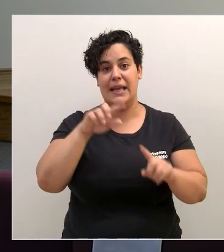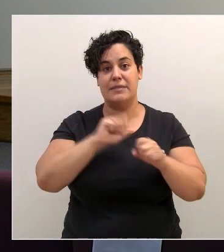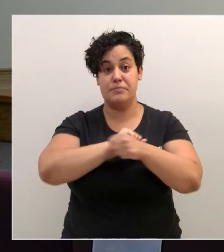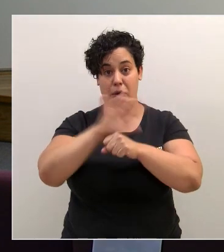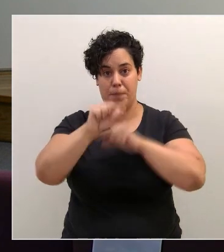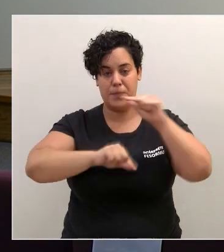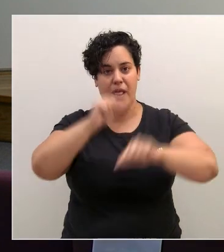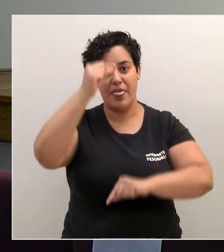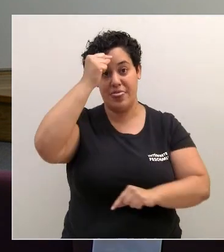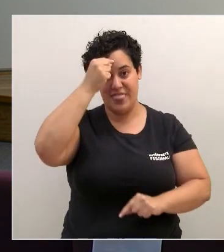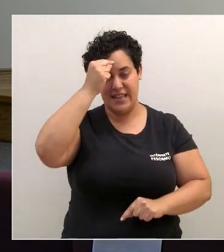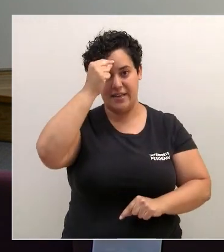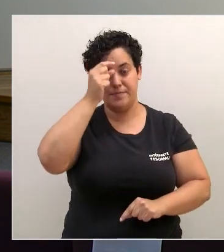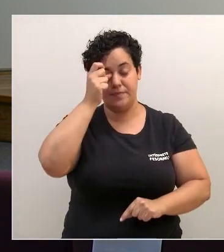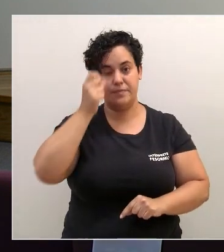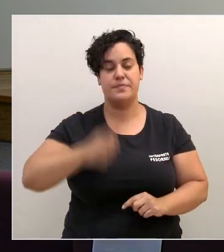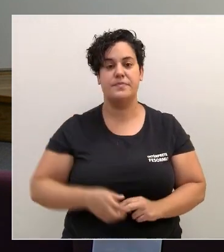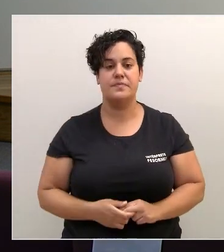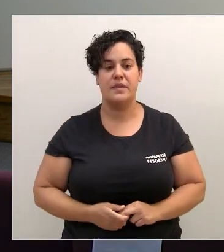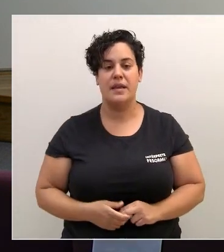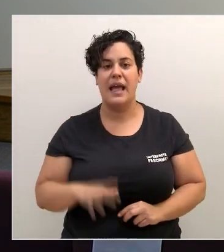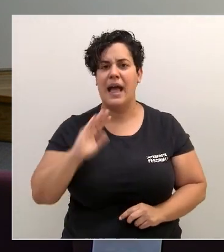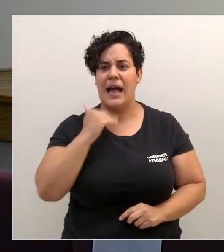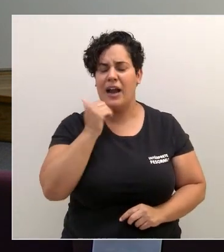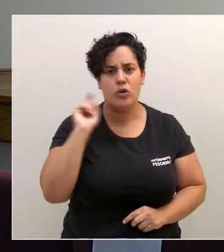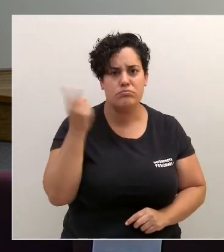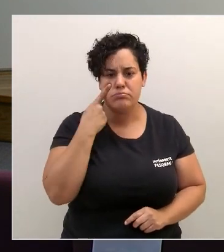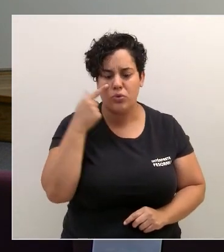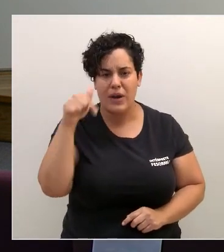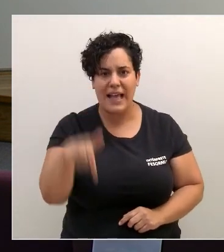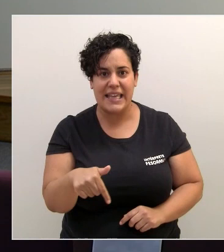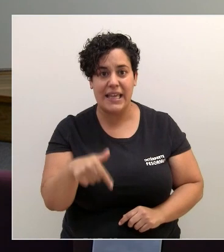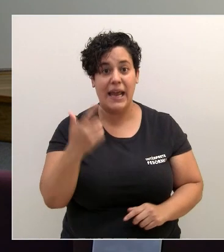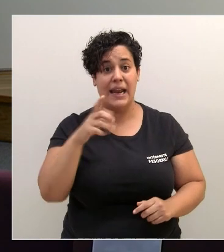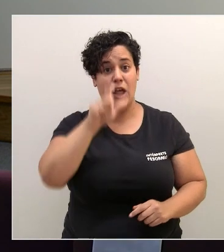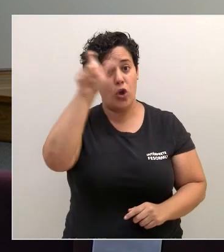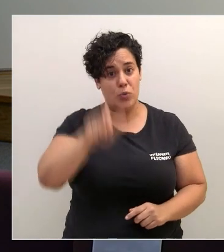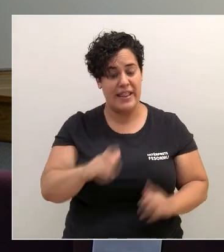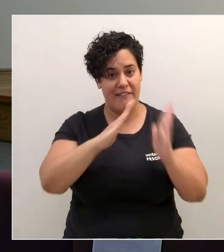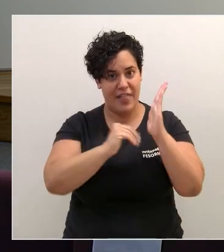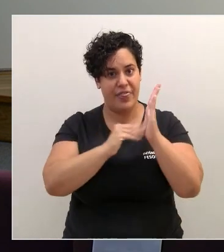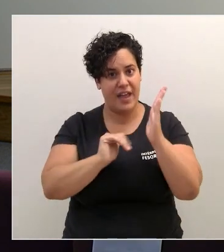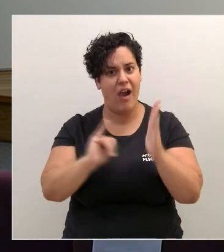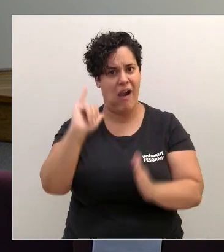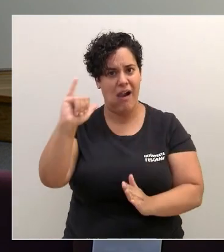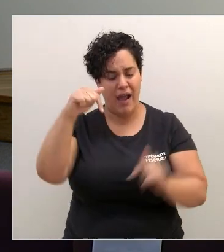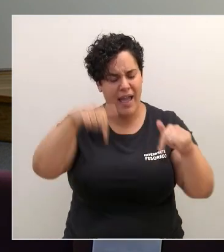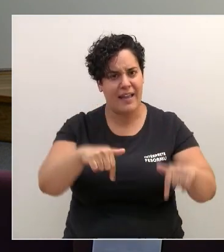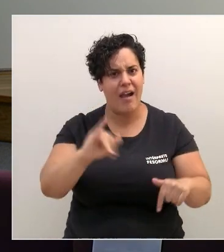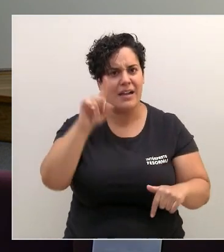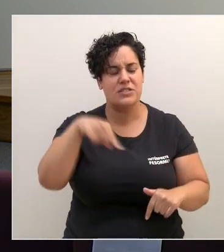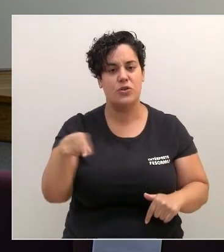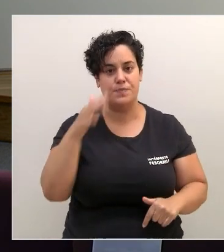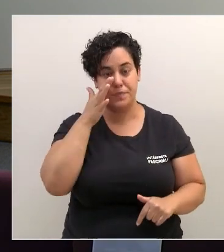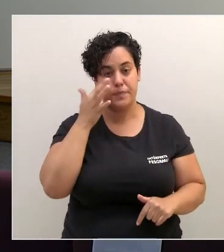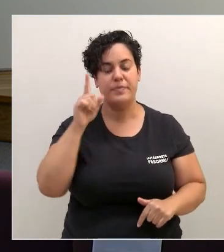de la variante Delta, como en comunidades como la Comunidad Valenciana. Y luego, sí, con respecto a los brotes en locales de ocio, que la semana